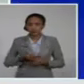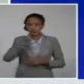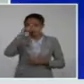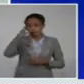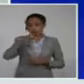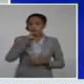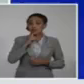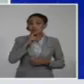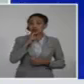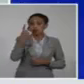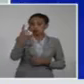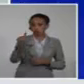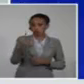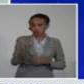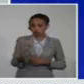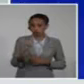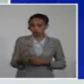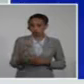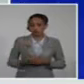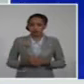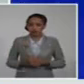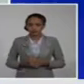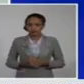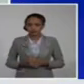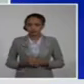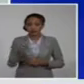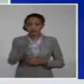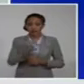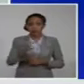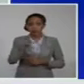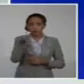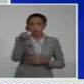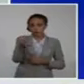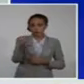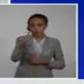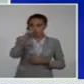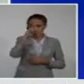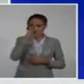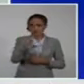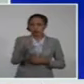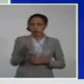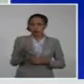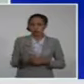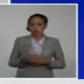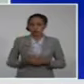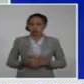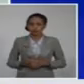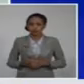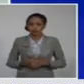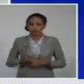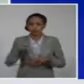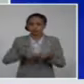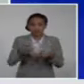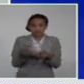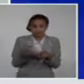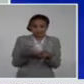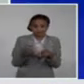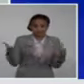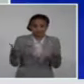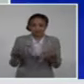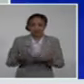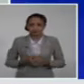cada uno, y Caimito y San Cristóbal con 1 cada uno. La Habana incrementa mucho el número de casos